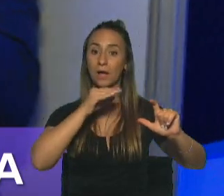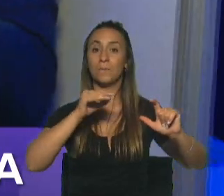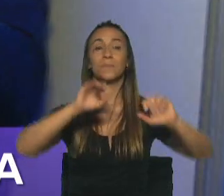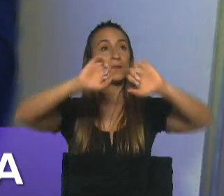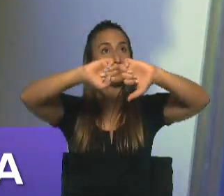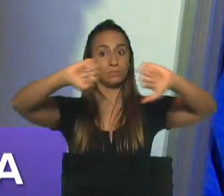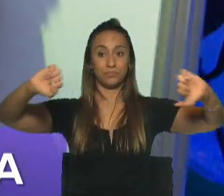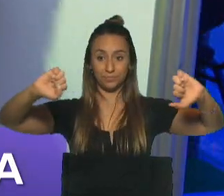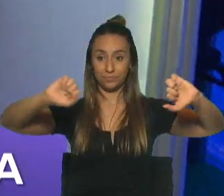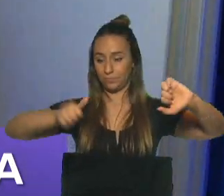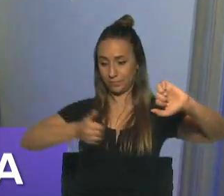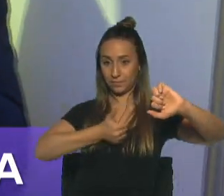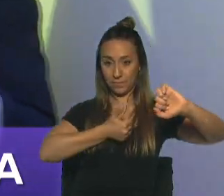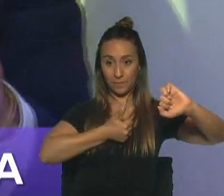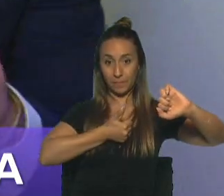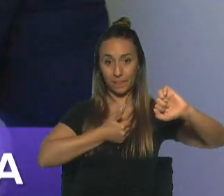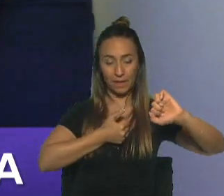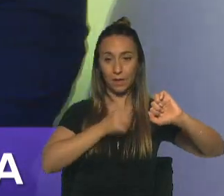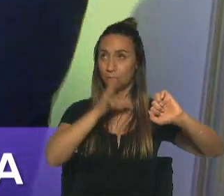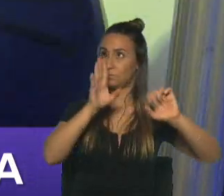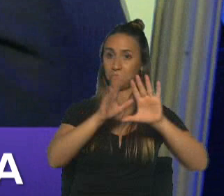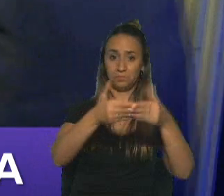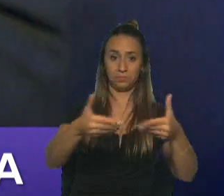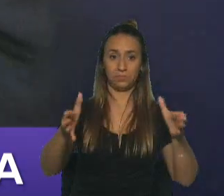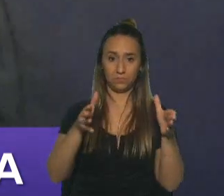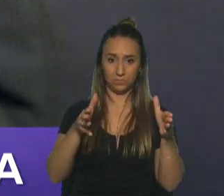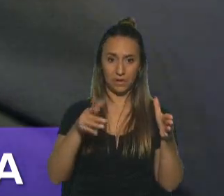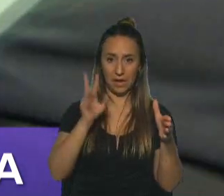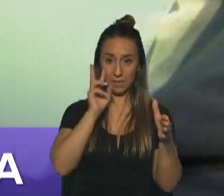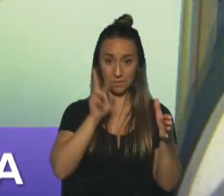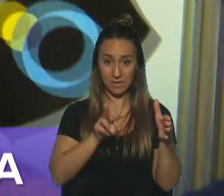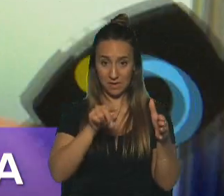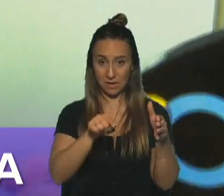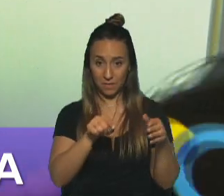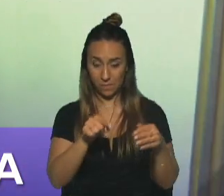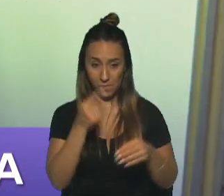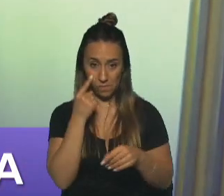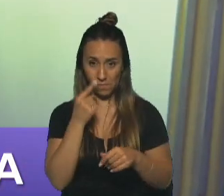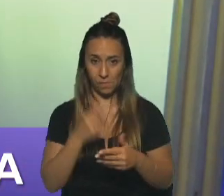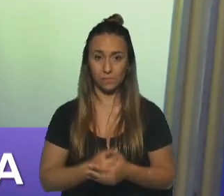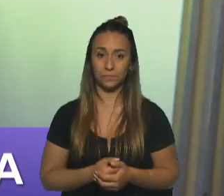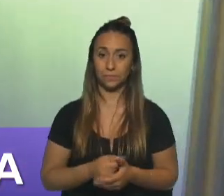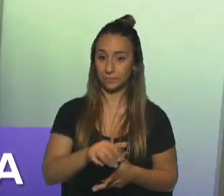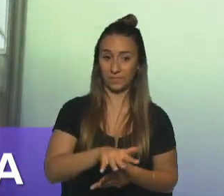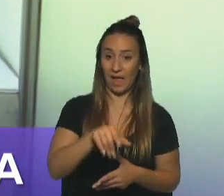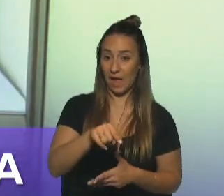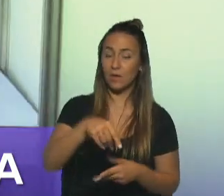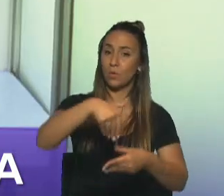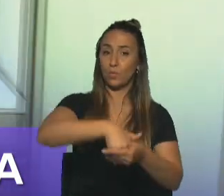aquí el lugar donde se puede sufragar, si no cambia mucho la temperatura de la imagen, tiene que ver entonces con este es el lugar del